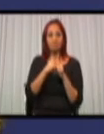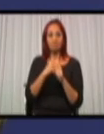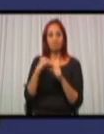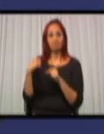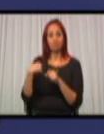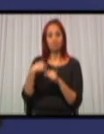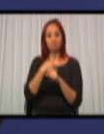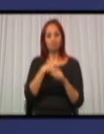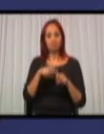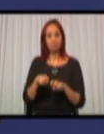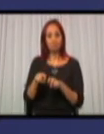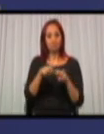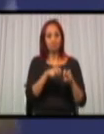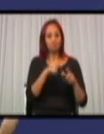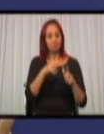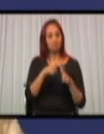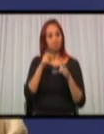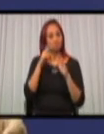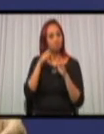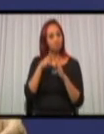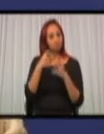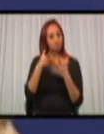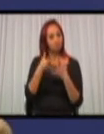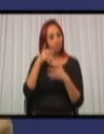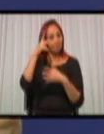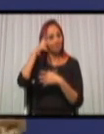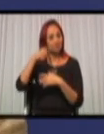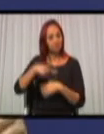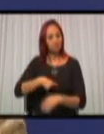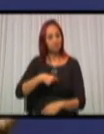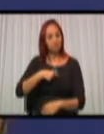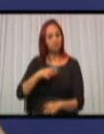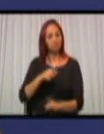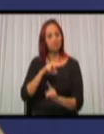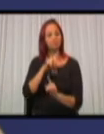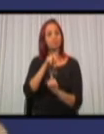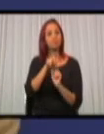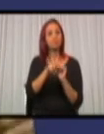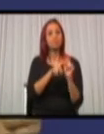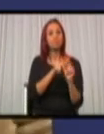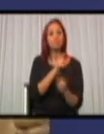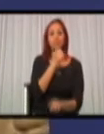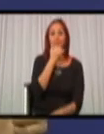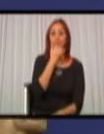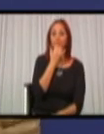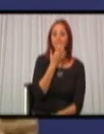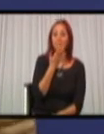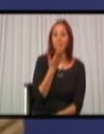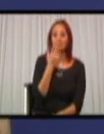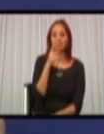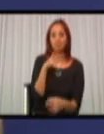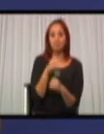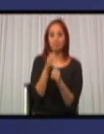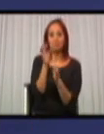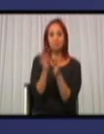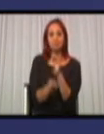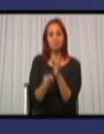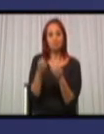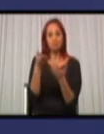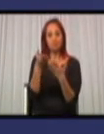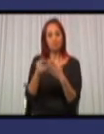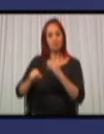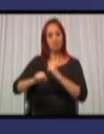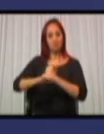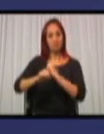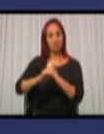Transporte. Eso es una obligación del alcalde. Bueno, resulta y sucede que eso lo hace simplemente cuando viene la campaña